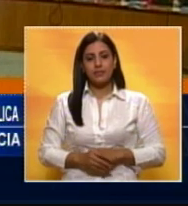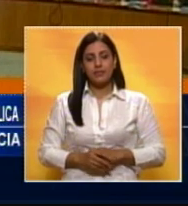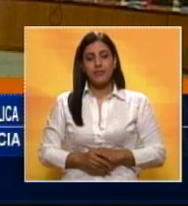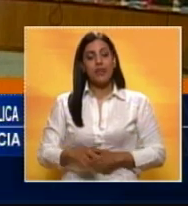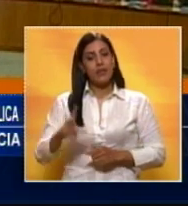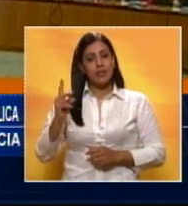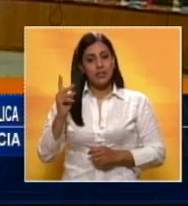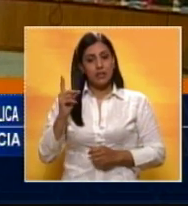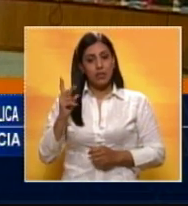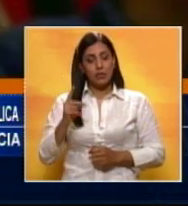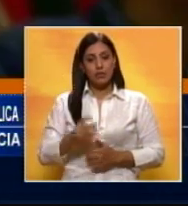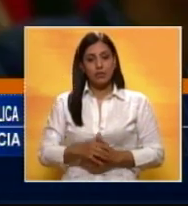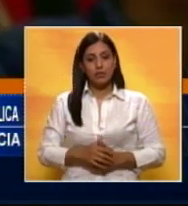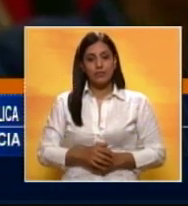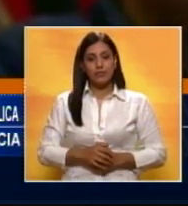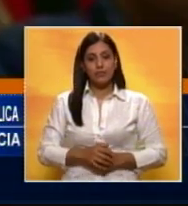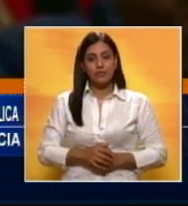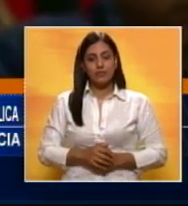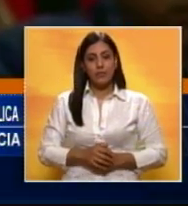Segundo,